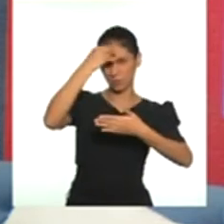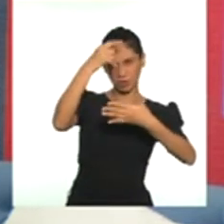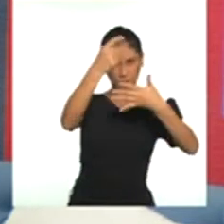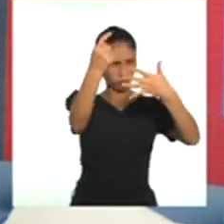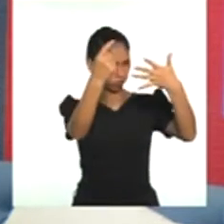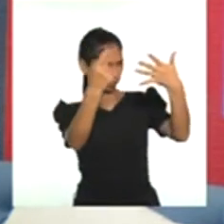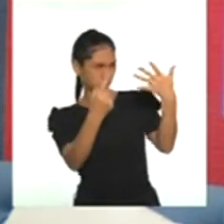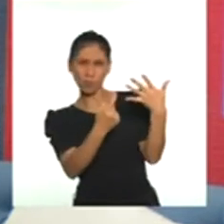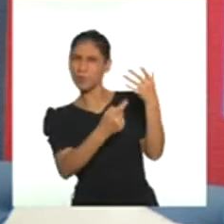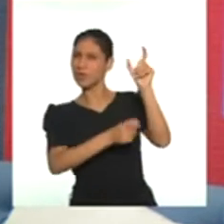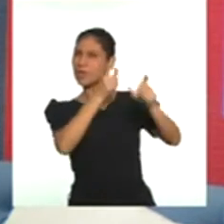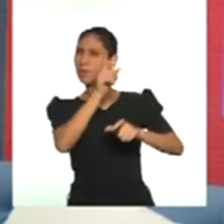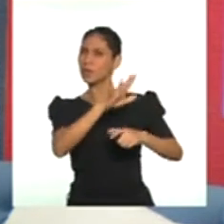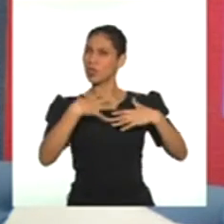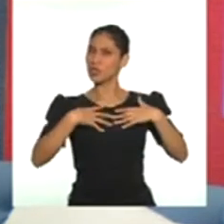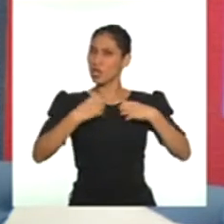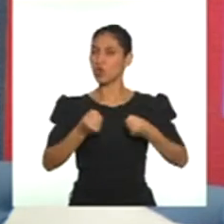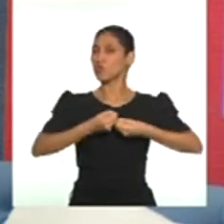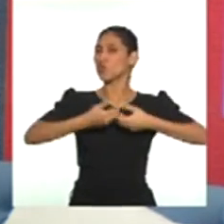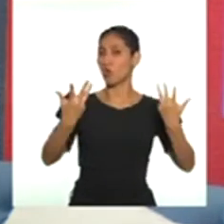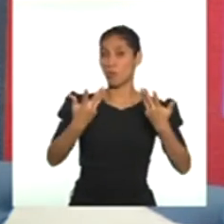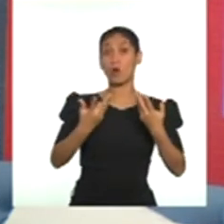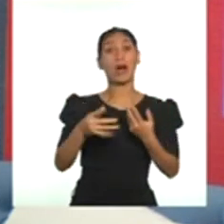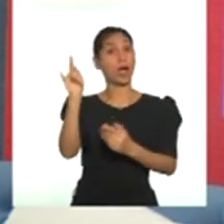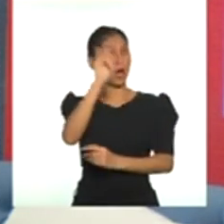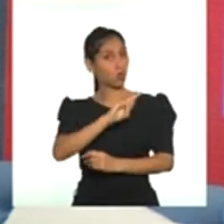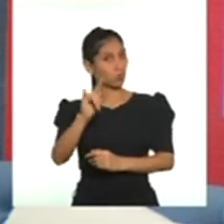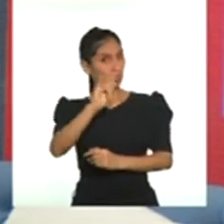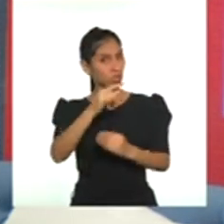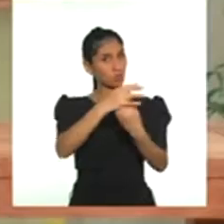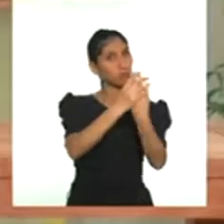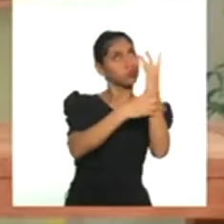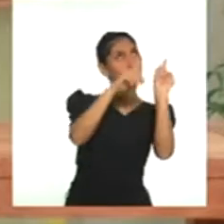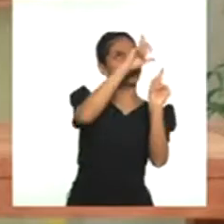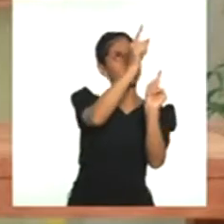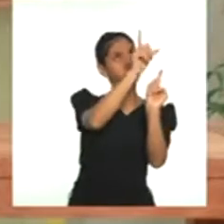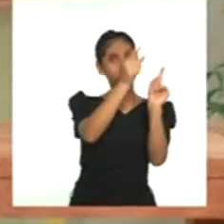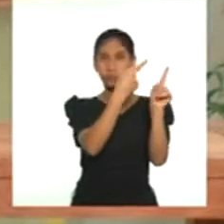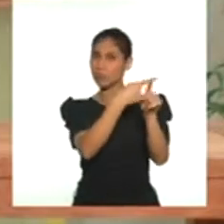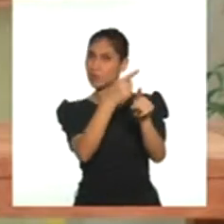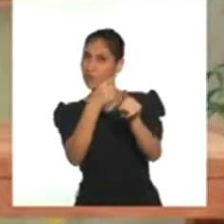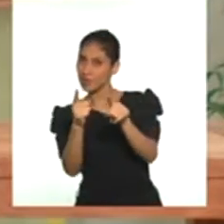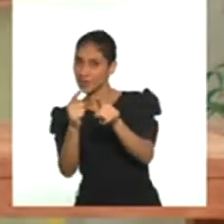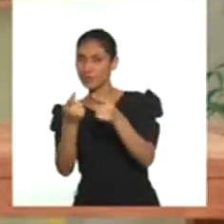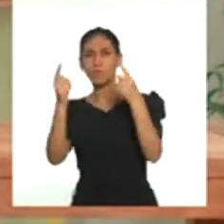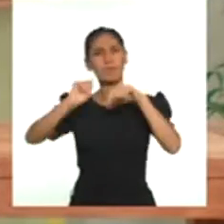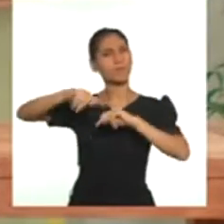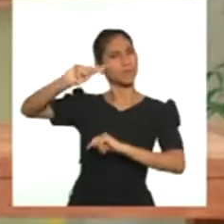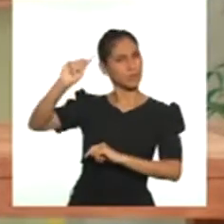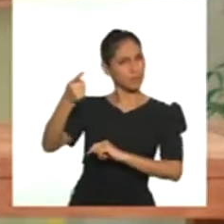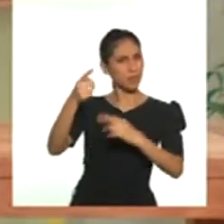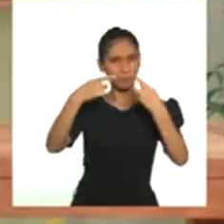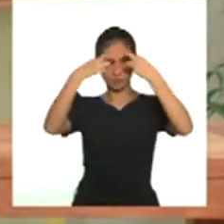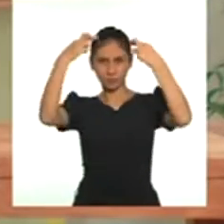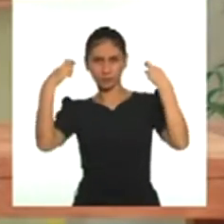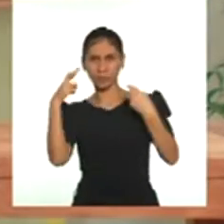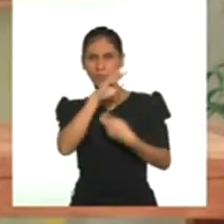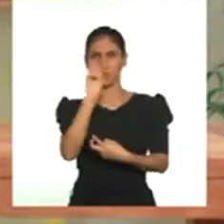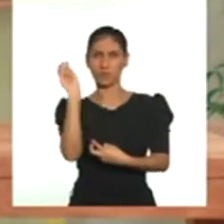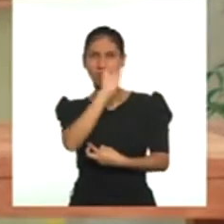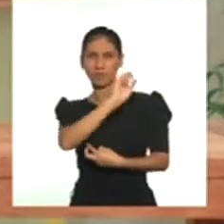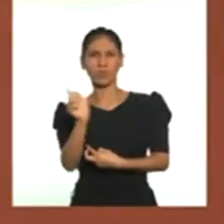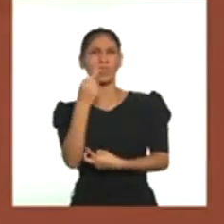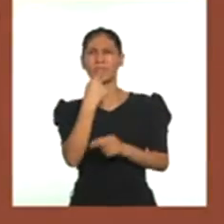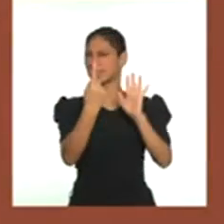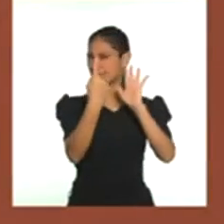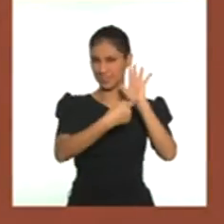se ha investigado la salud de los peruanos desde el uso de la medicina tradicional. Primero, escuchemos qué nos dice la promo 2021 sobre el